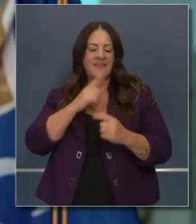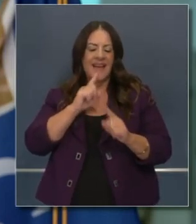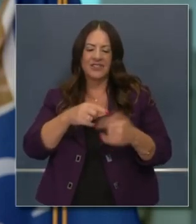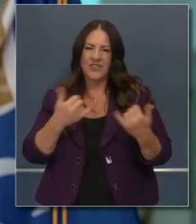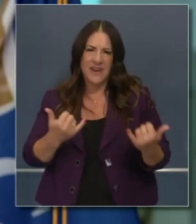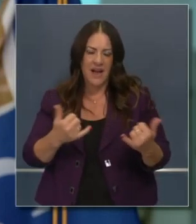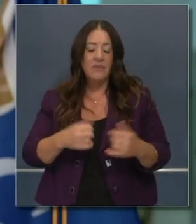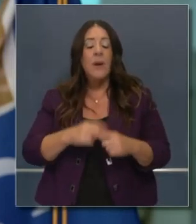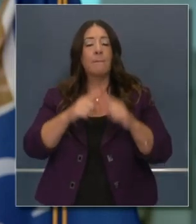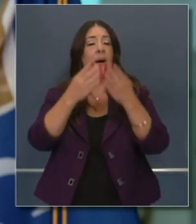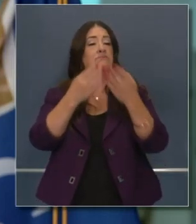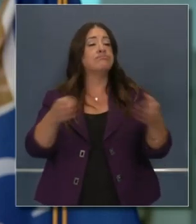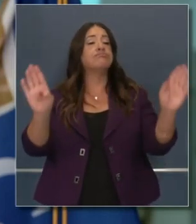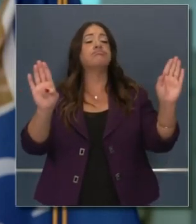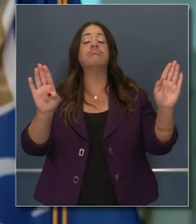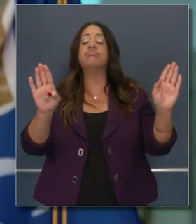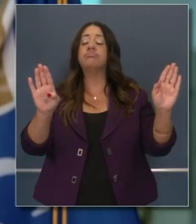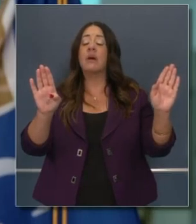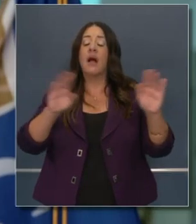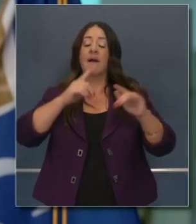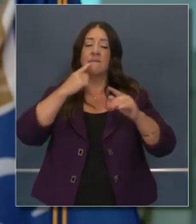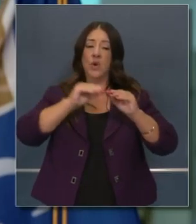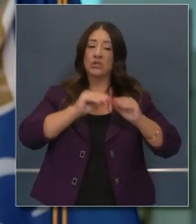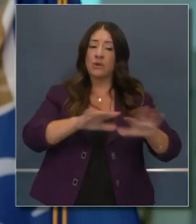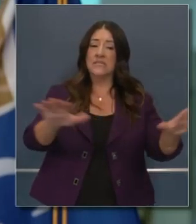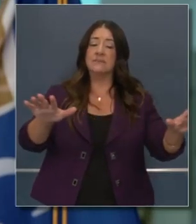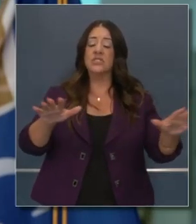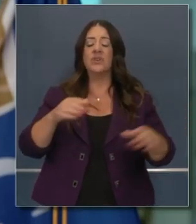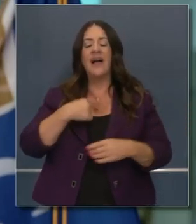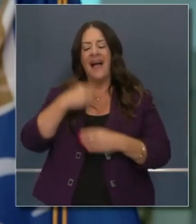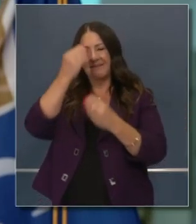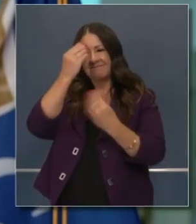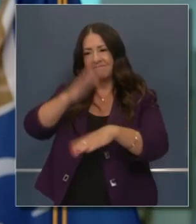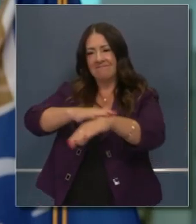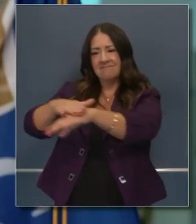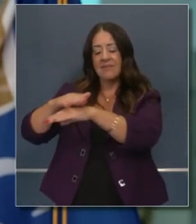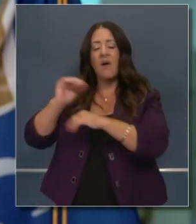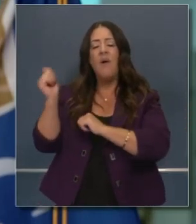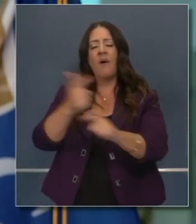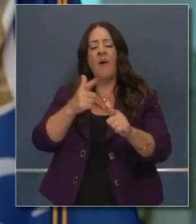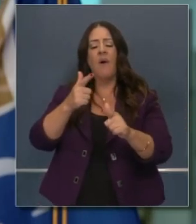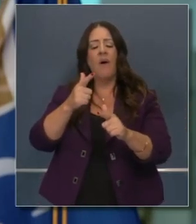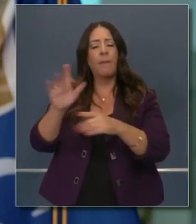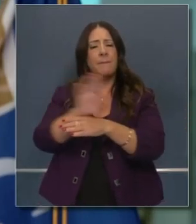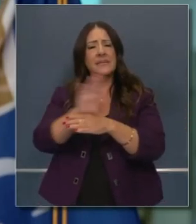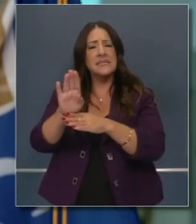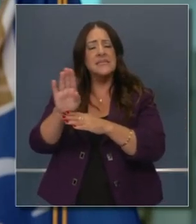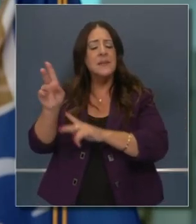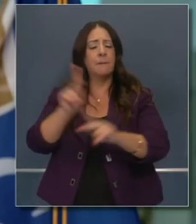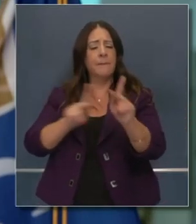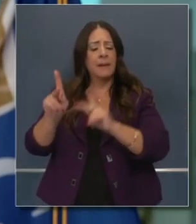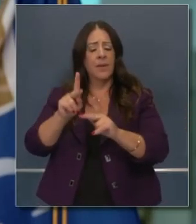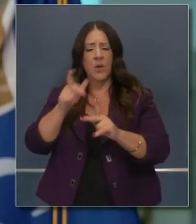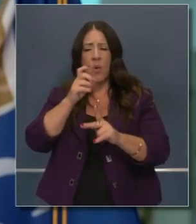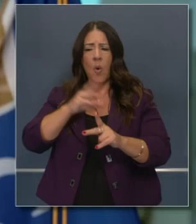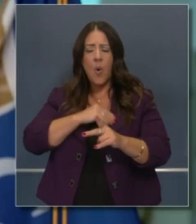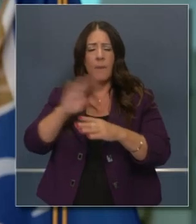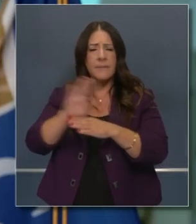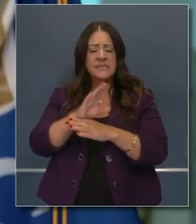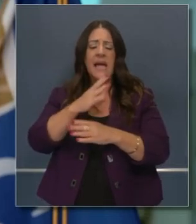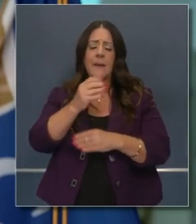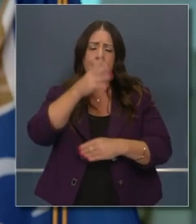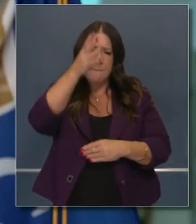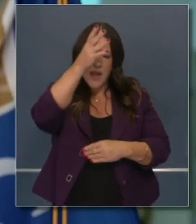de mi familia. Respecto a la cuestión más general de la transmisión, yo diría a todos los comerciantes, hombres y